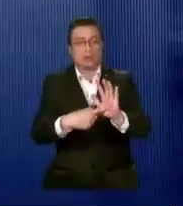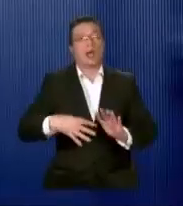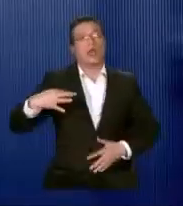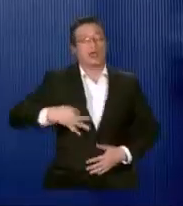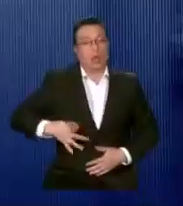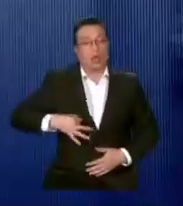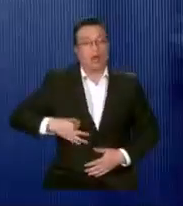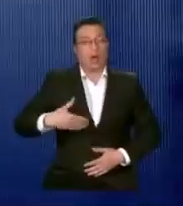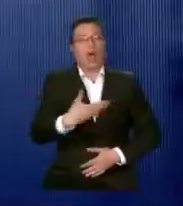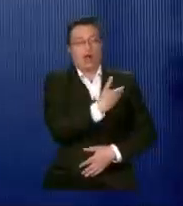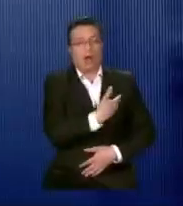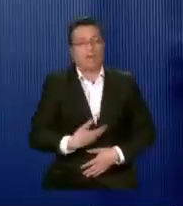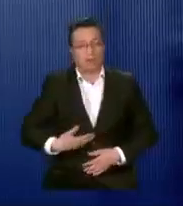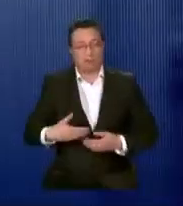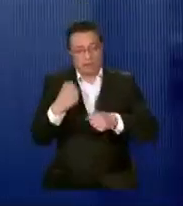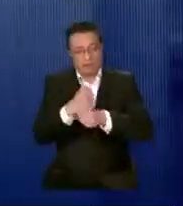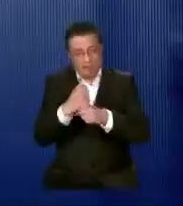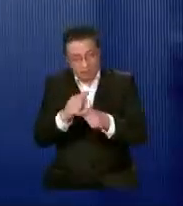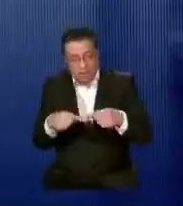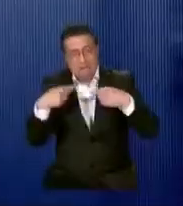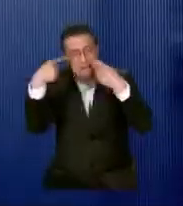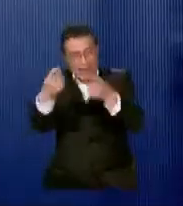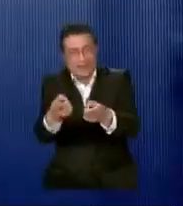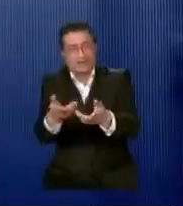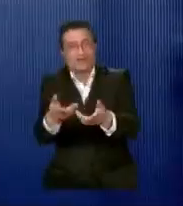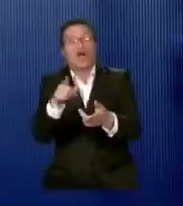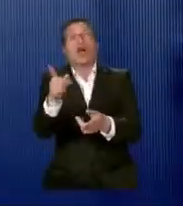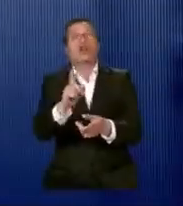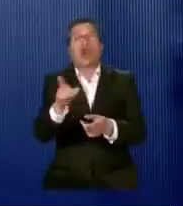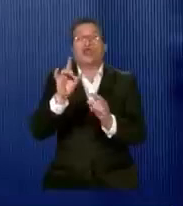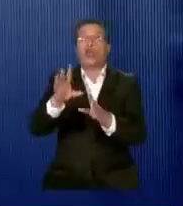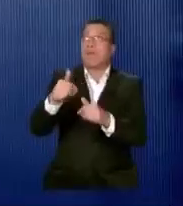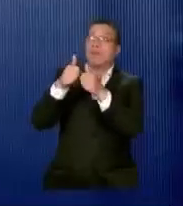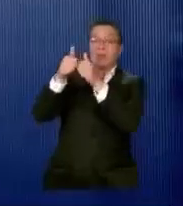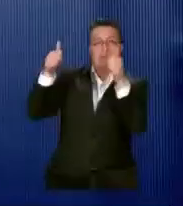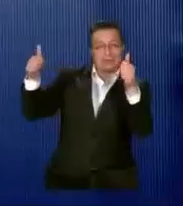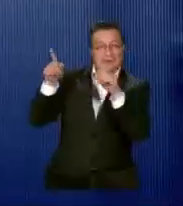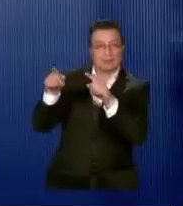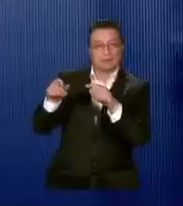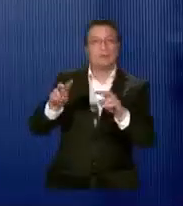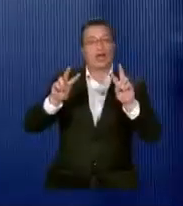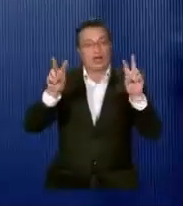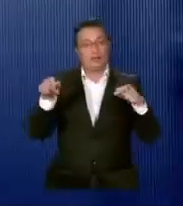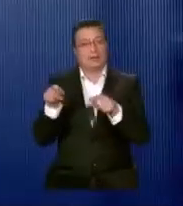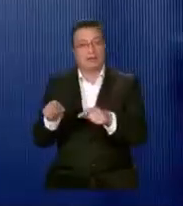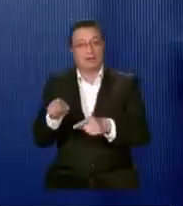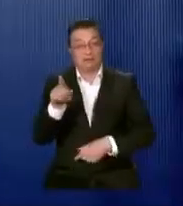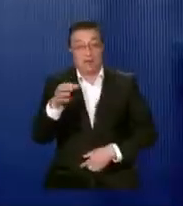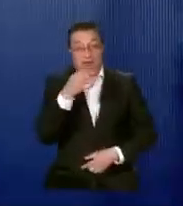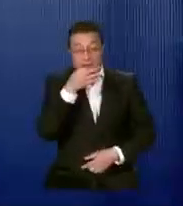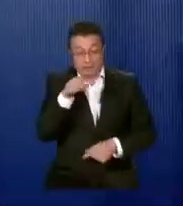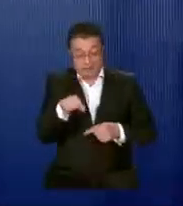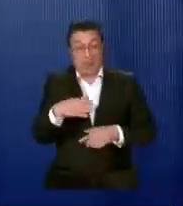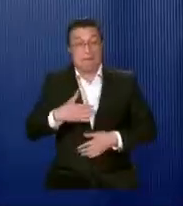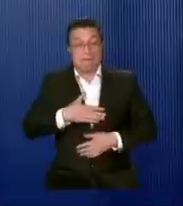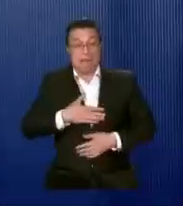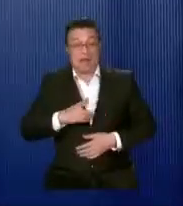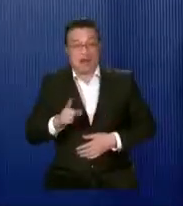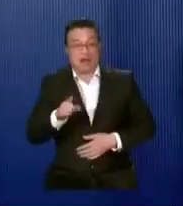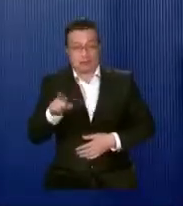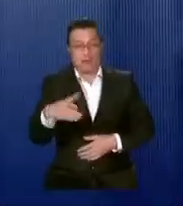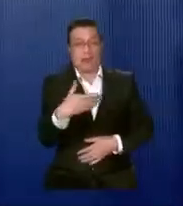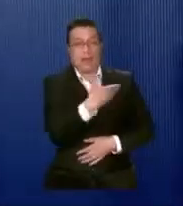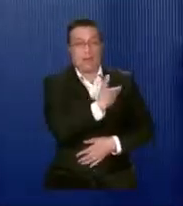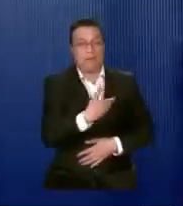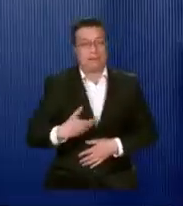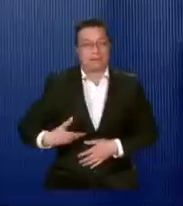el gobierno trabaja para ellos, no solo para los que están arriba. Cierre de comillas. La frase no es mía. Es del